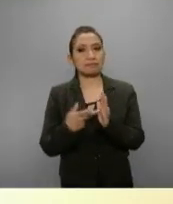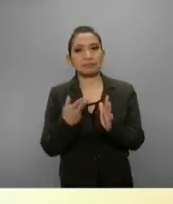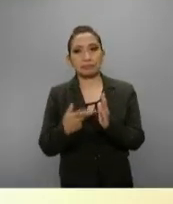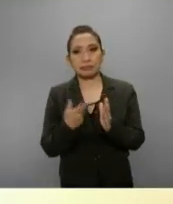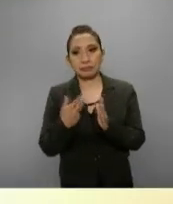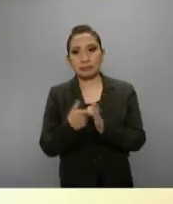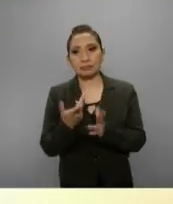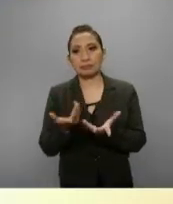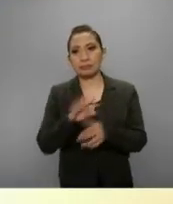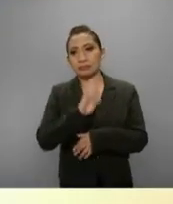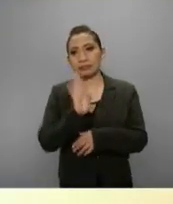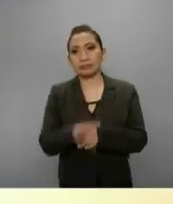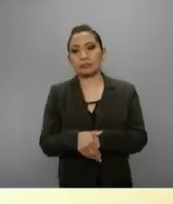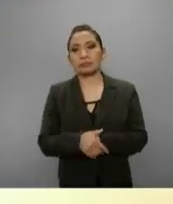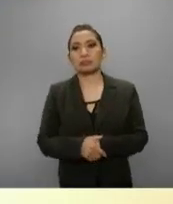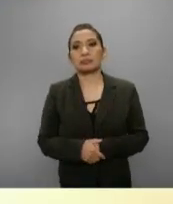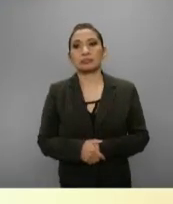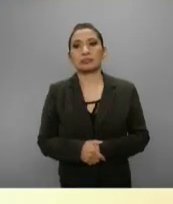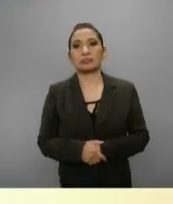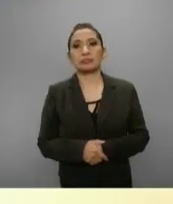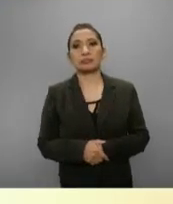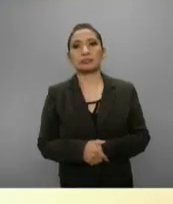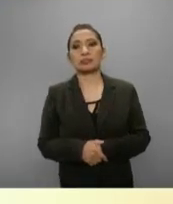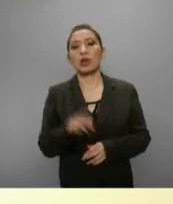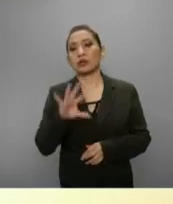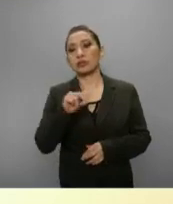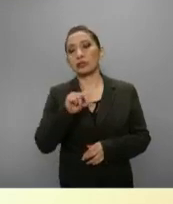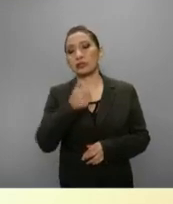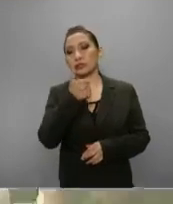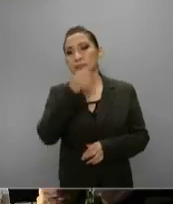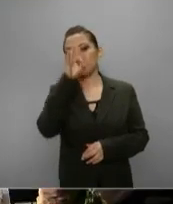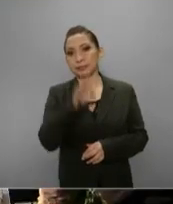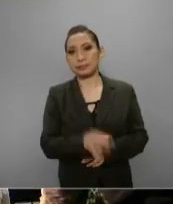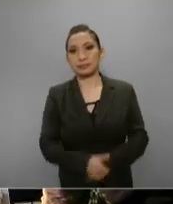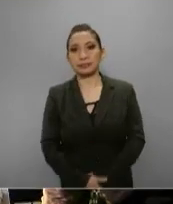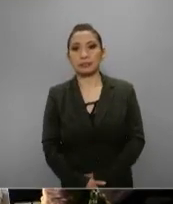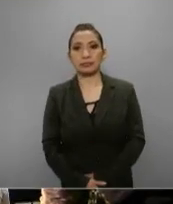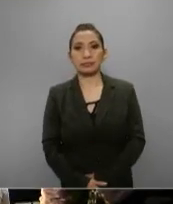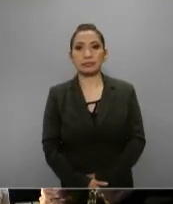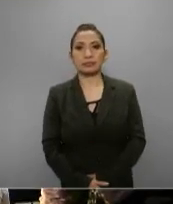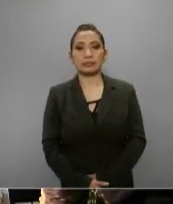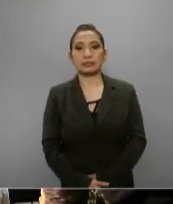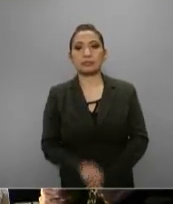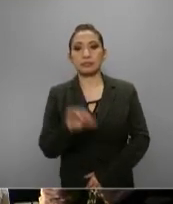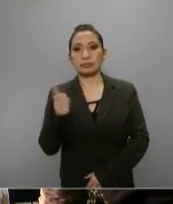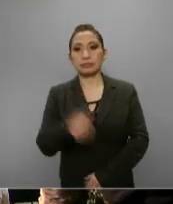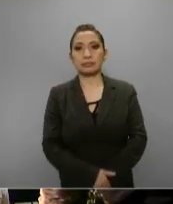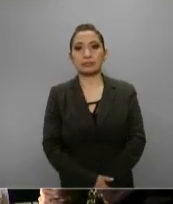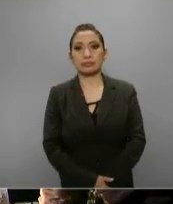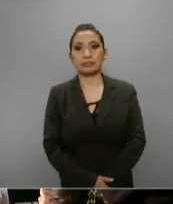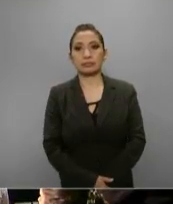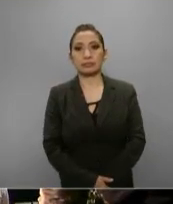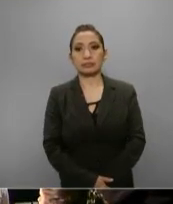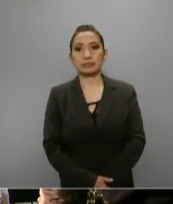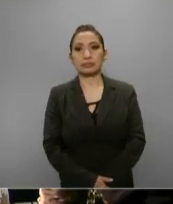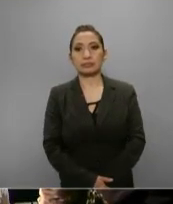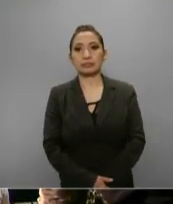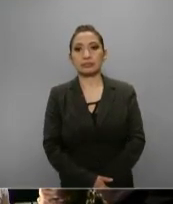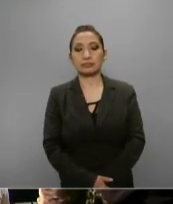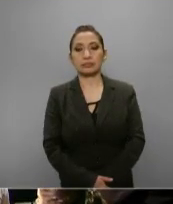una alta proporción en el tema de las defunciones, con un 86%. La siguiente, por favor.